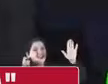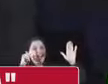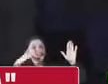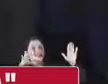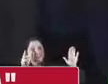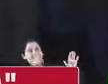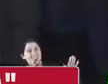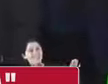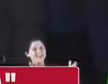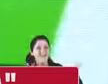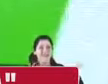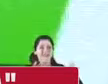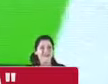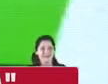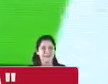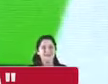mira